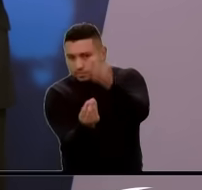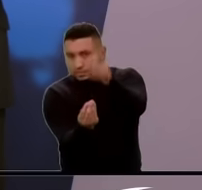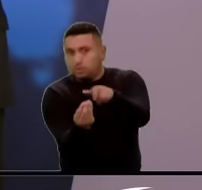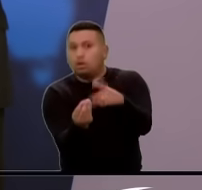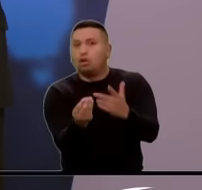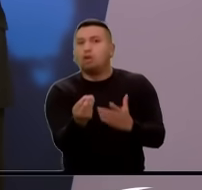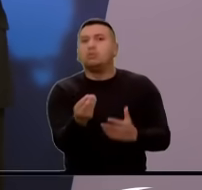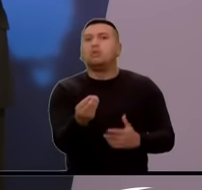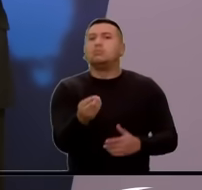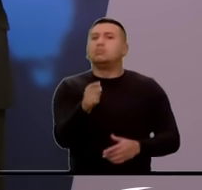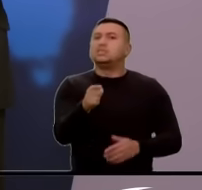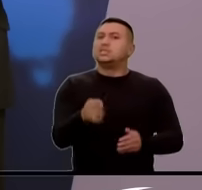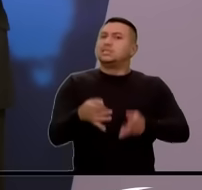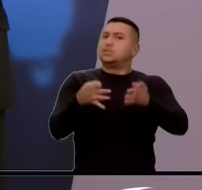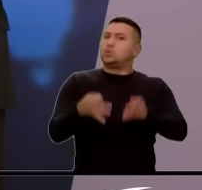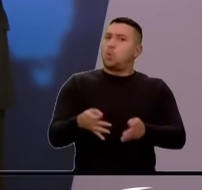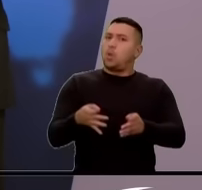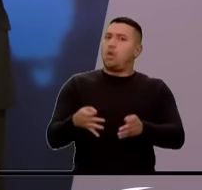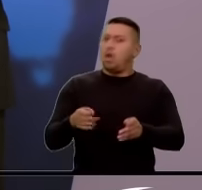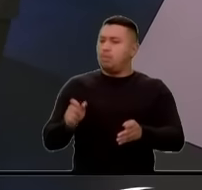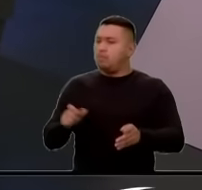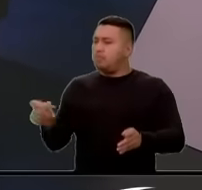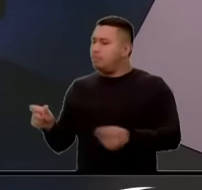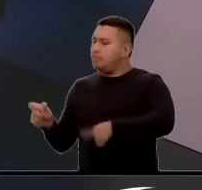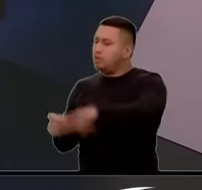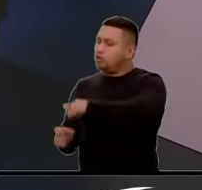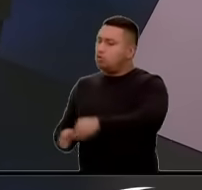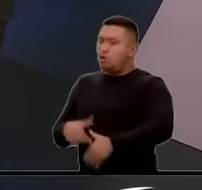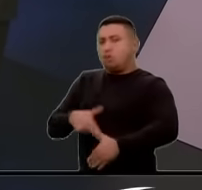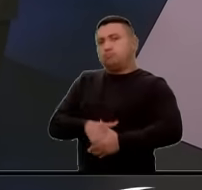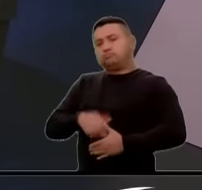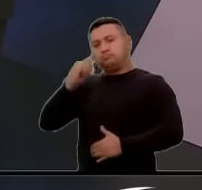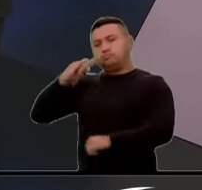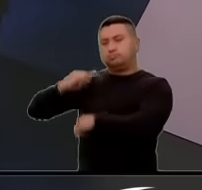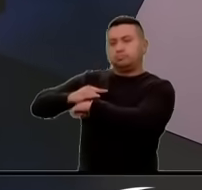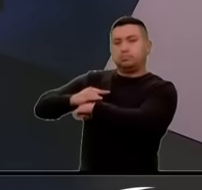se fue para Tame solo con su hermana y con la niña?